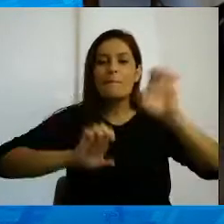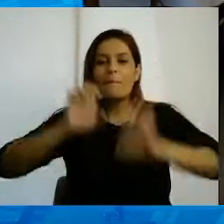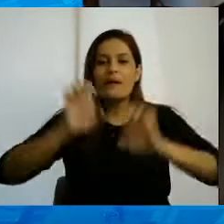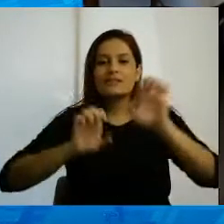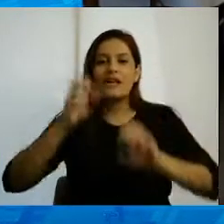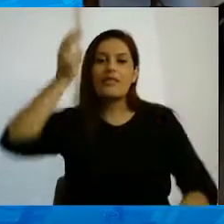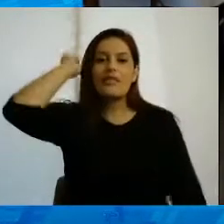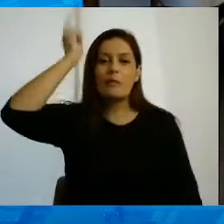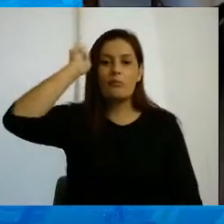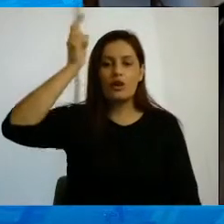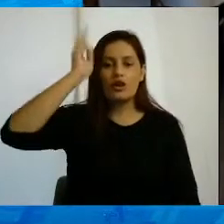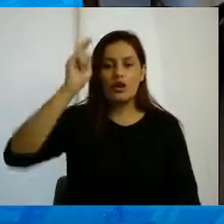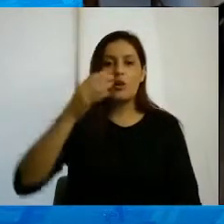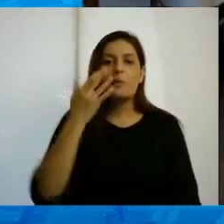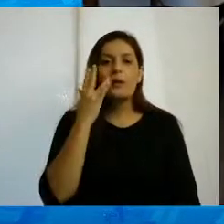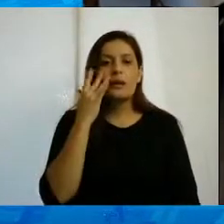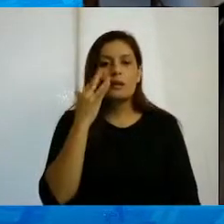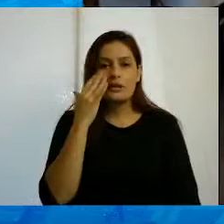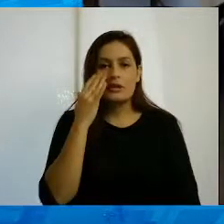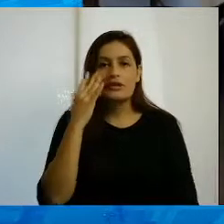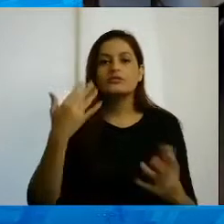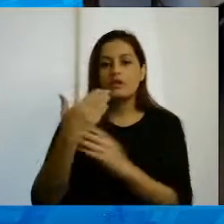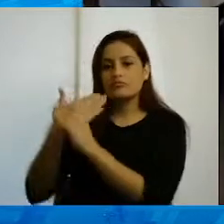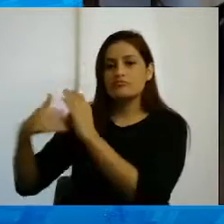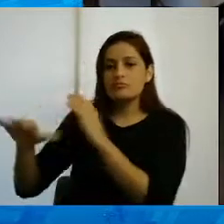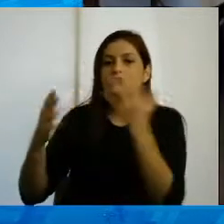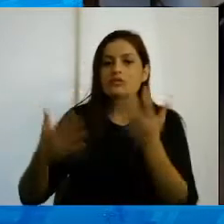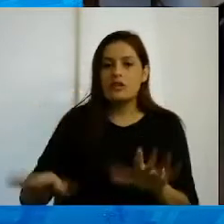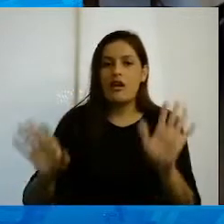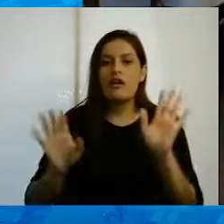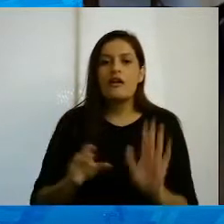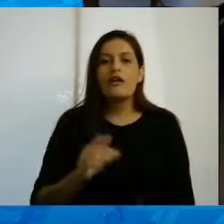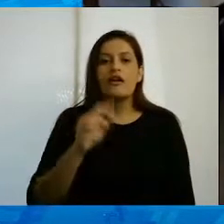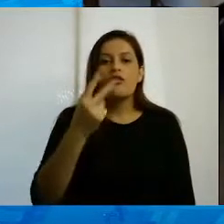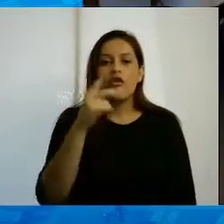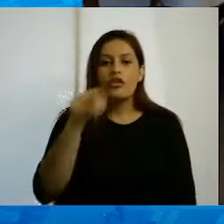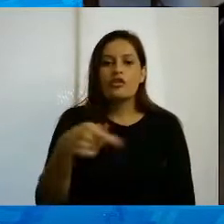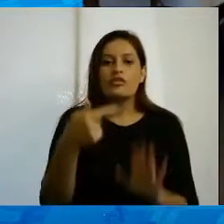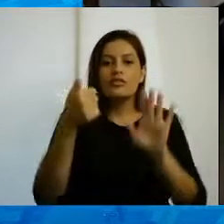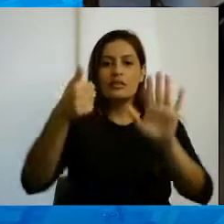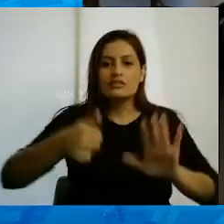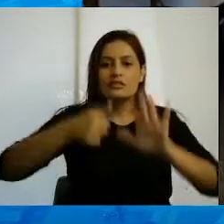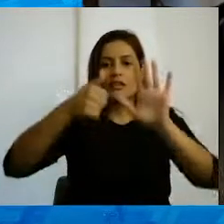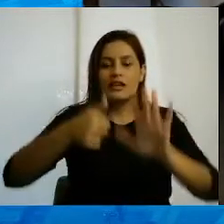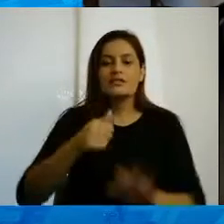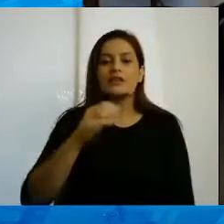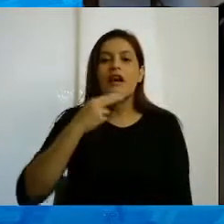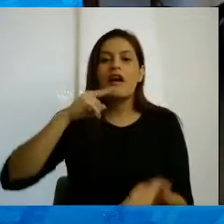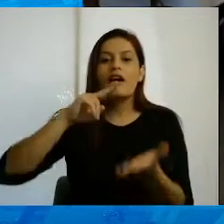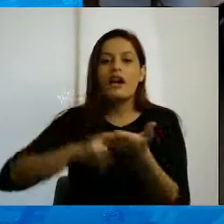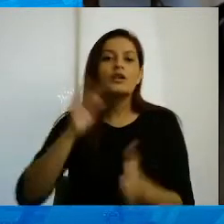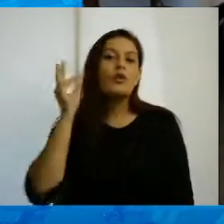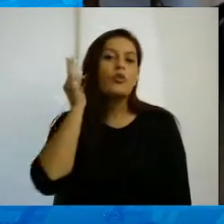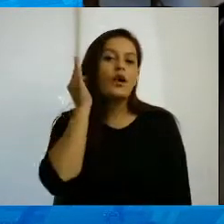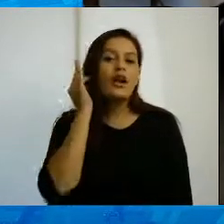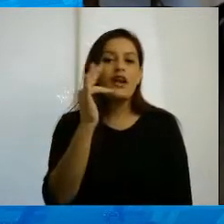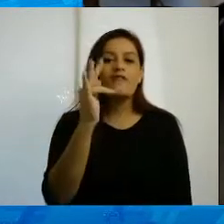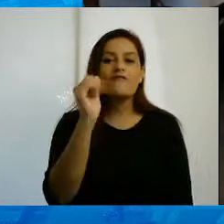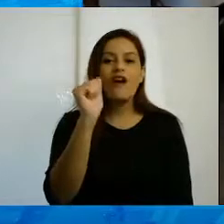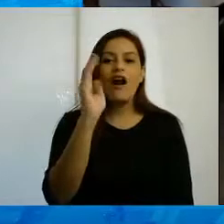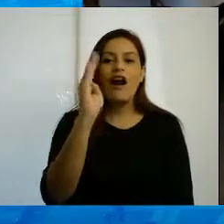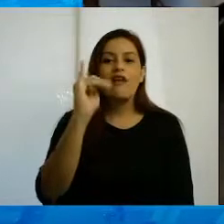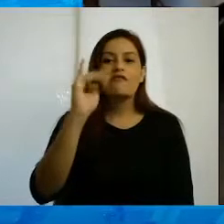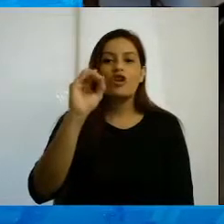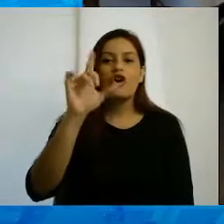Rodoviario Melipilla, derivada al DAF y administrador municipal. 2.16, carta de la vecina Fabiola Silva Pérez,